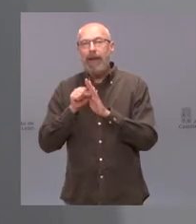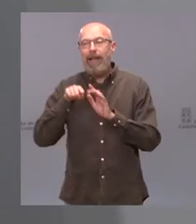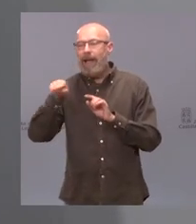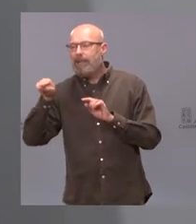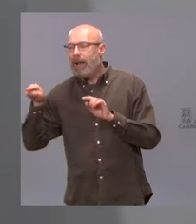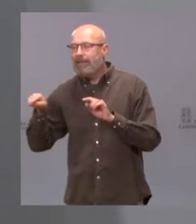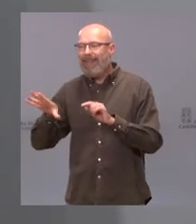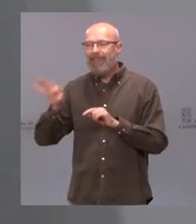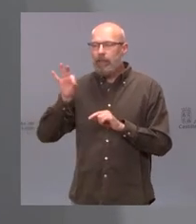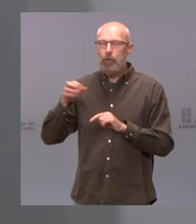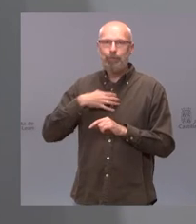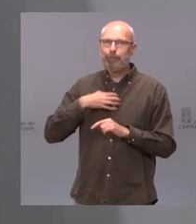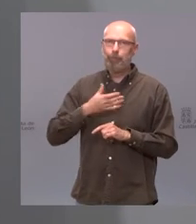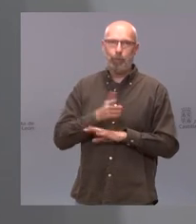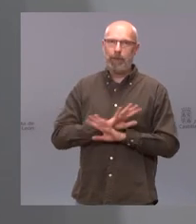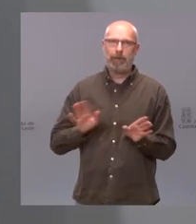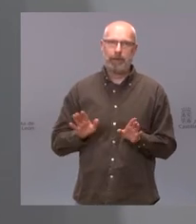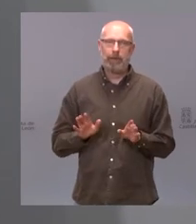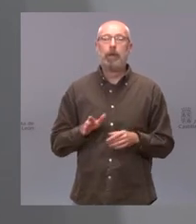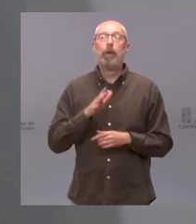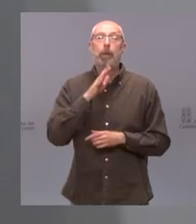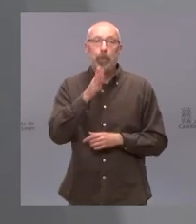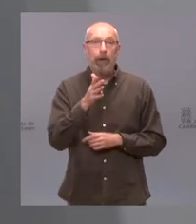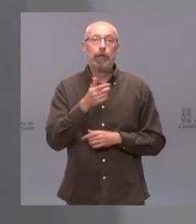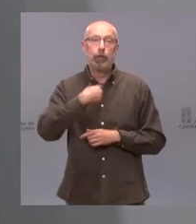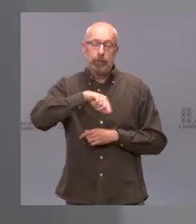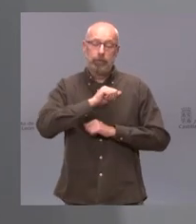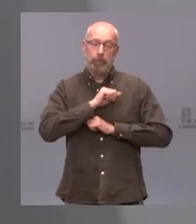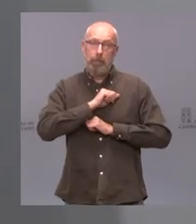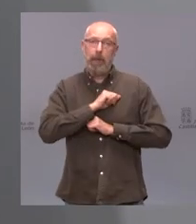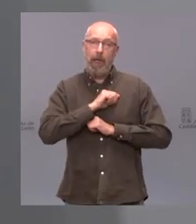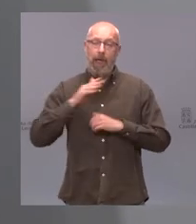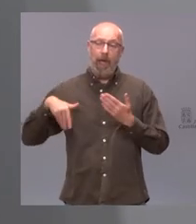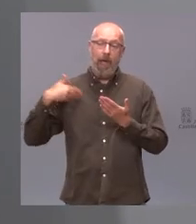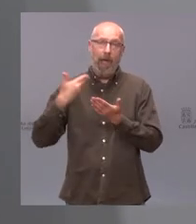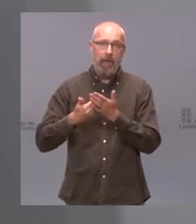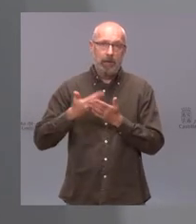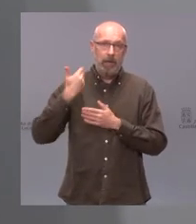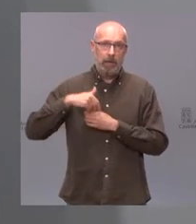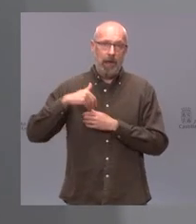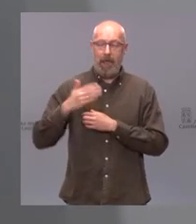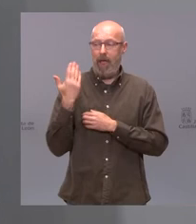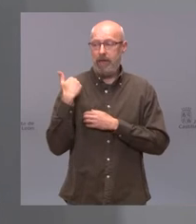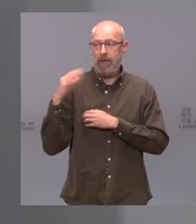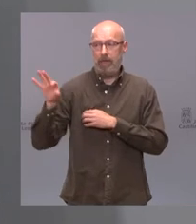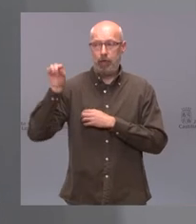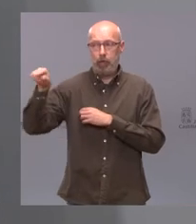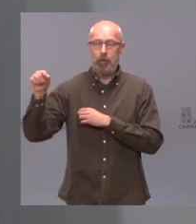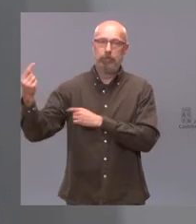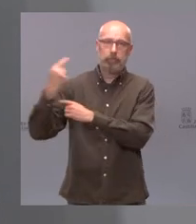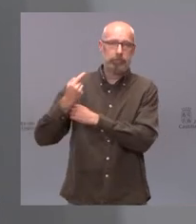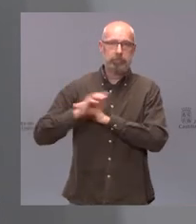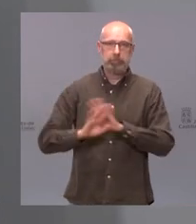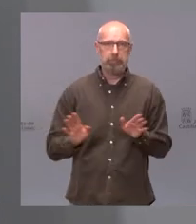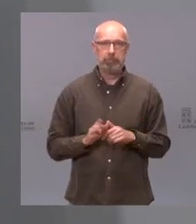con lo otro, por eso hemos tenido que esperar a la decisión del día de ayer. Insisto que